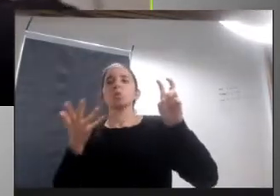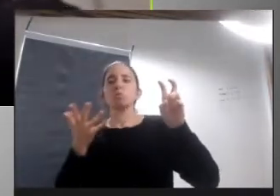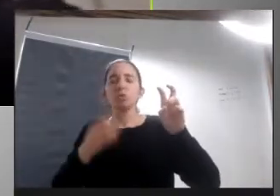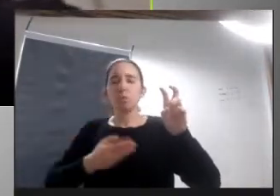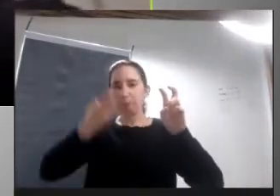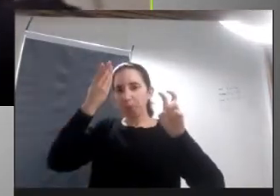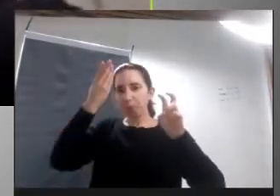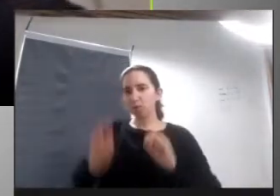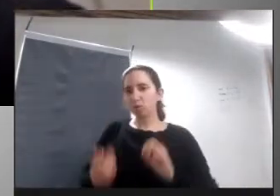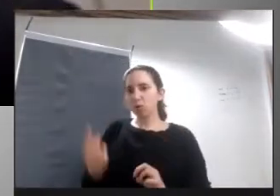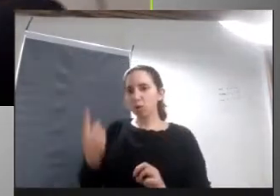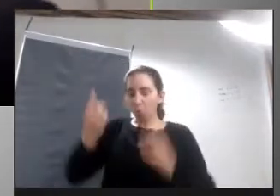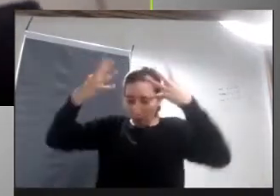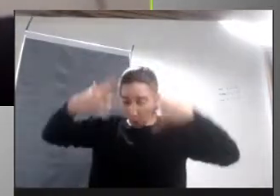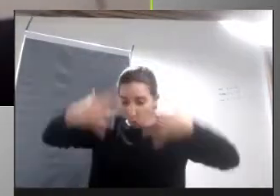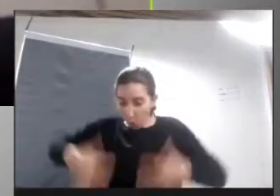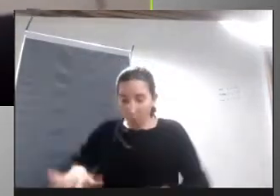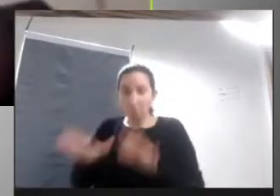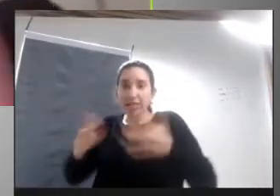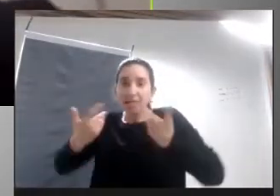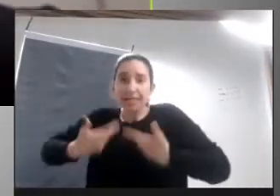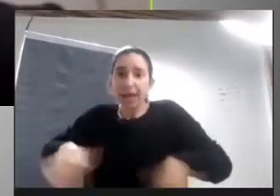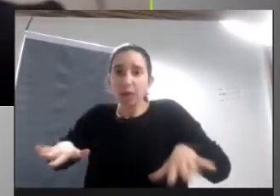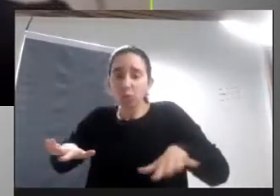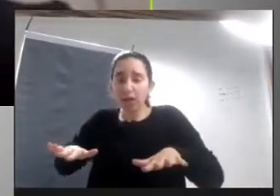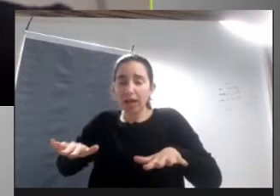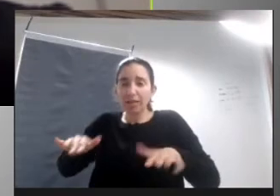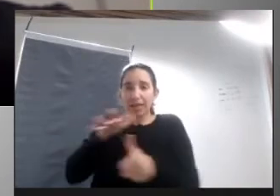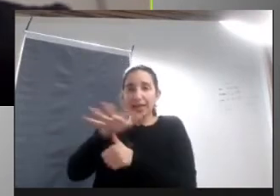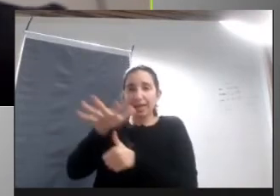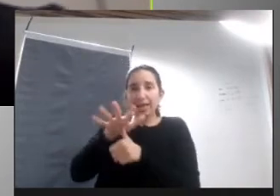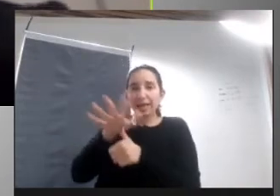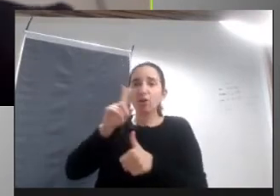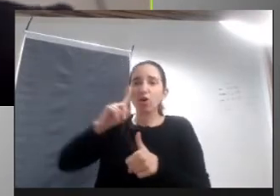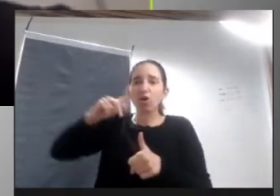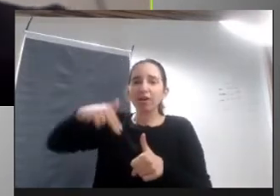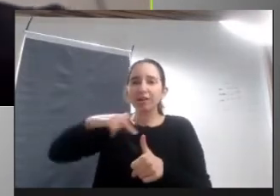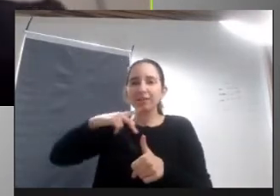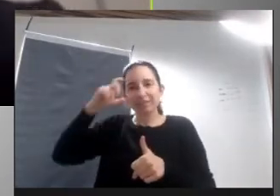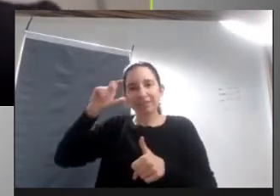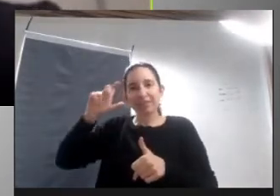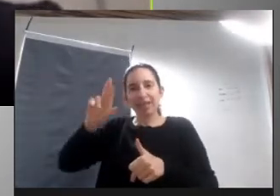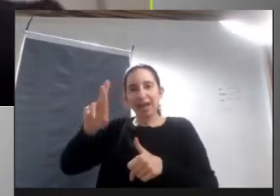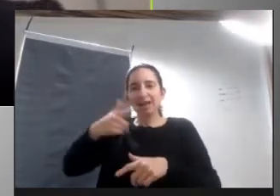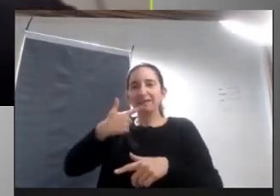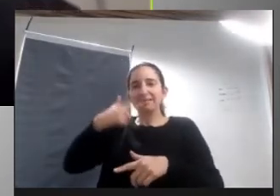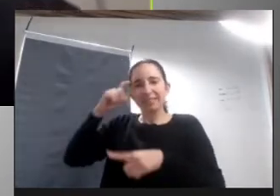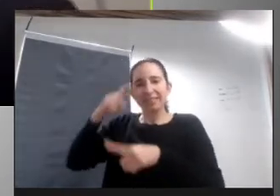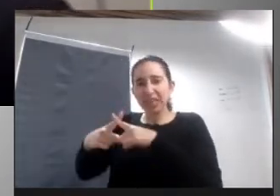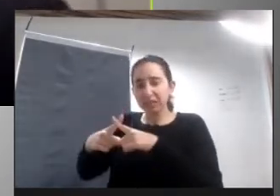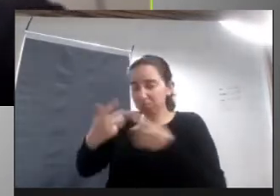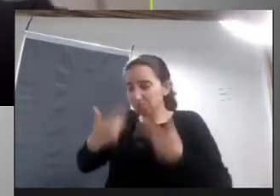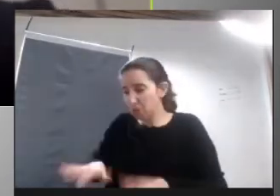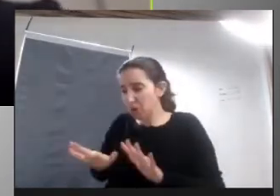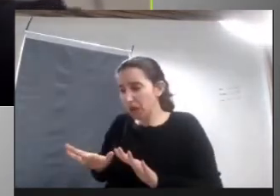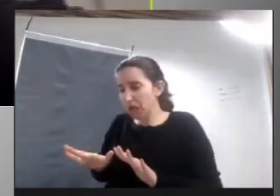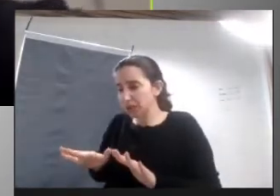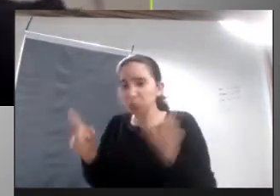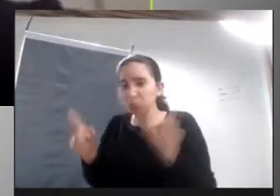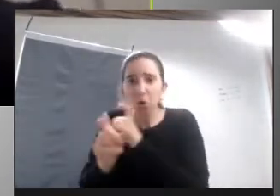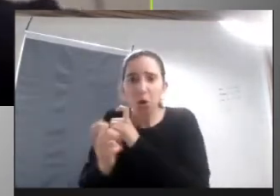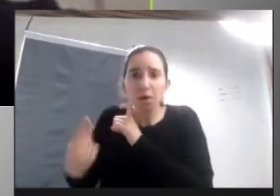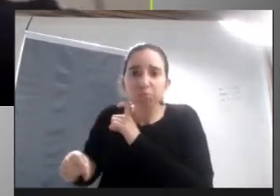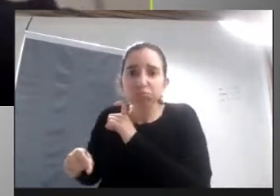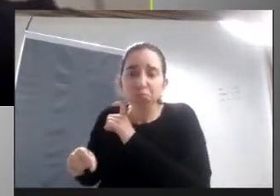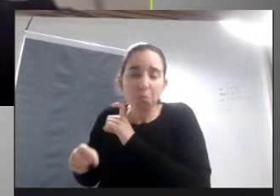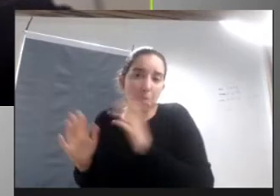haber nacido con un cuerpo intersex, uno podría decir, en primer término, ninguna, pero si ha